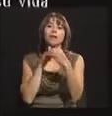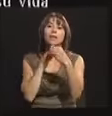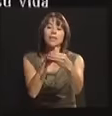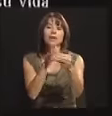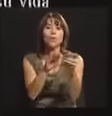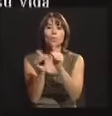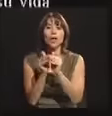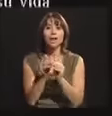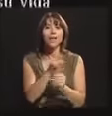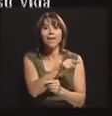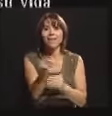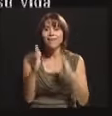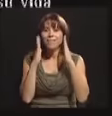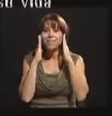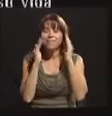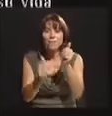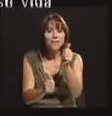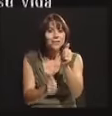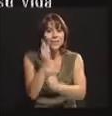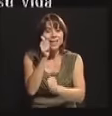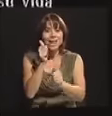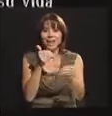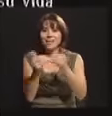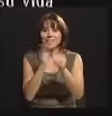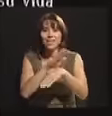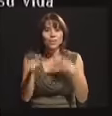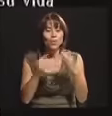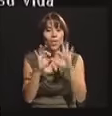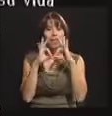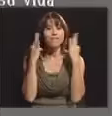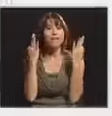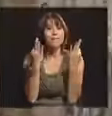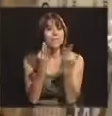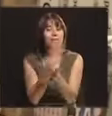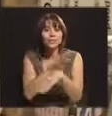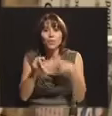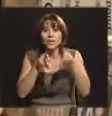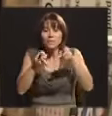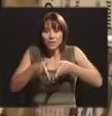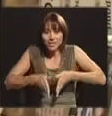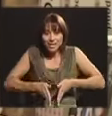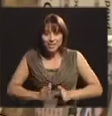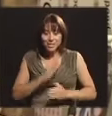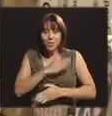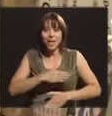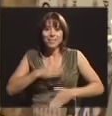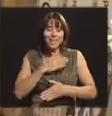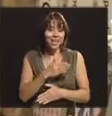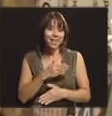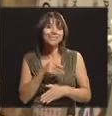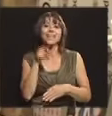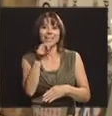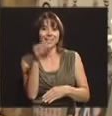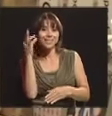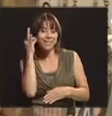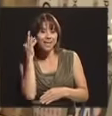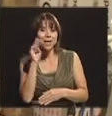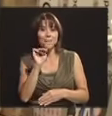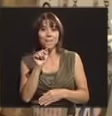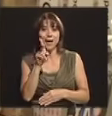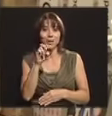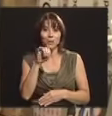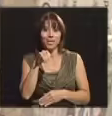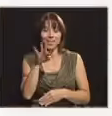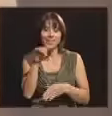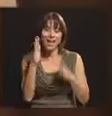ella ha atendido el parto de la mayoría casi que en todas las familias hay un atenience que ha nacido atendido